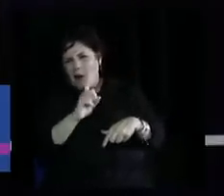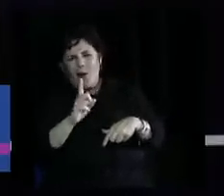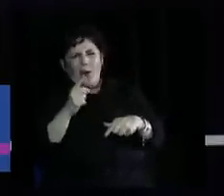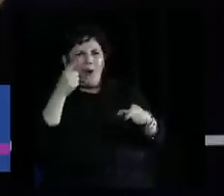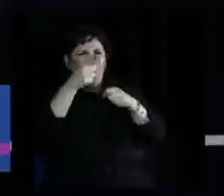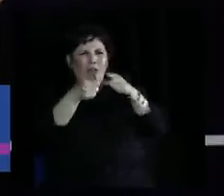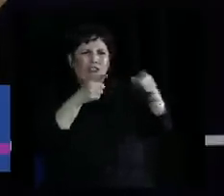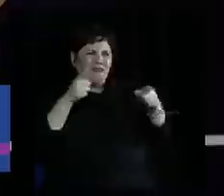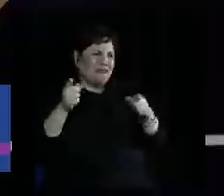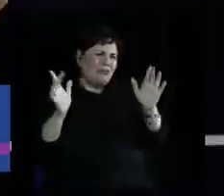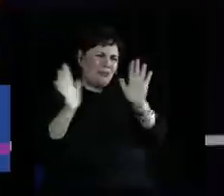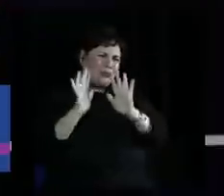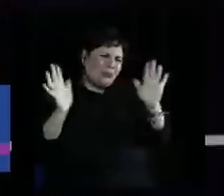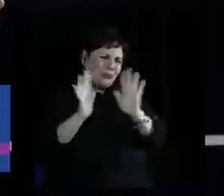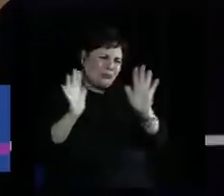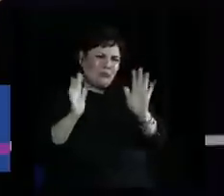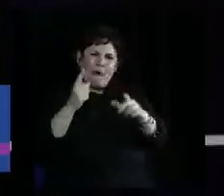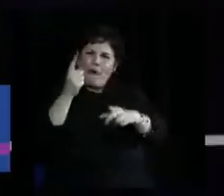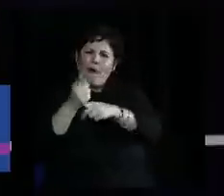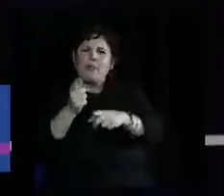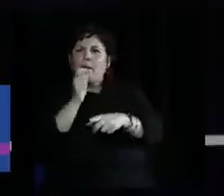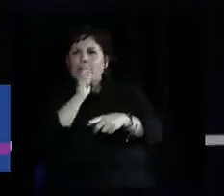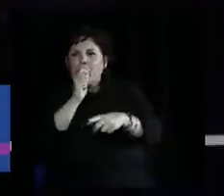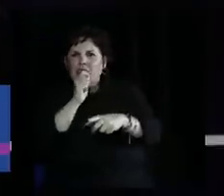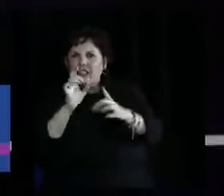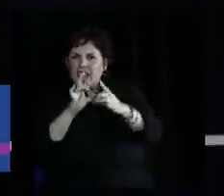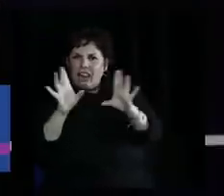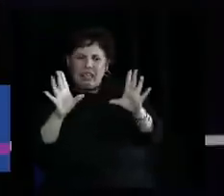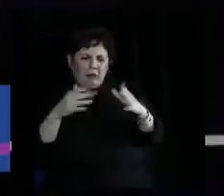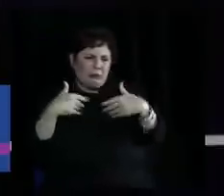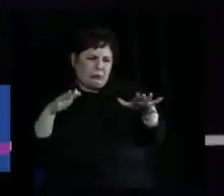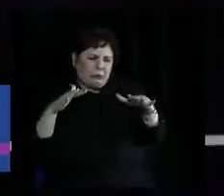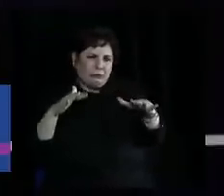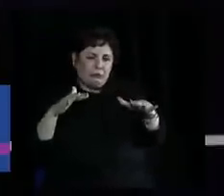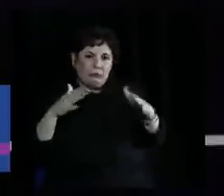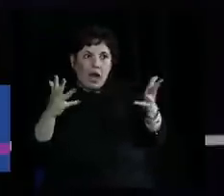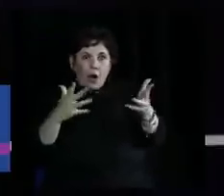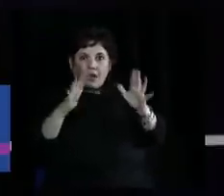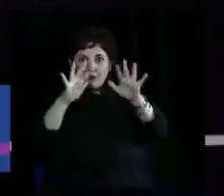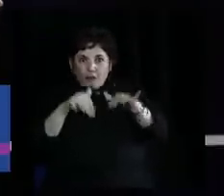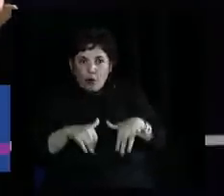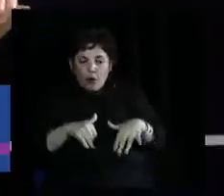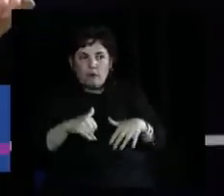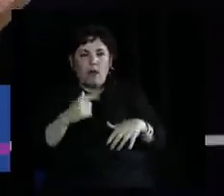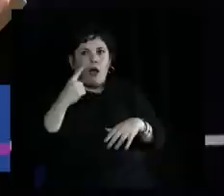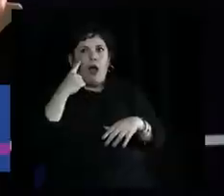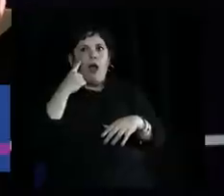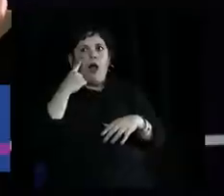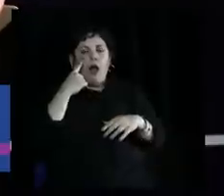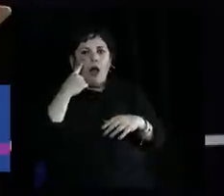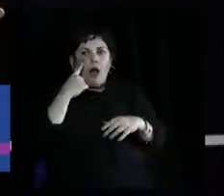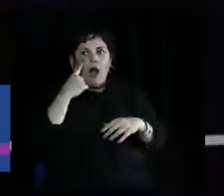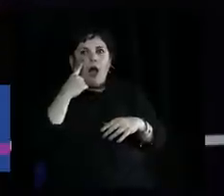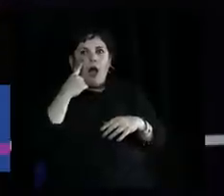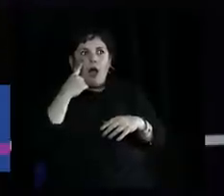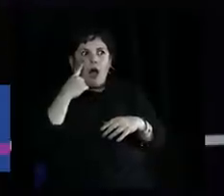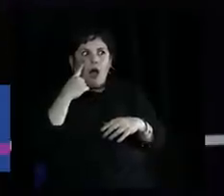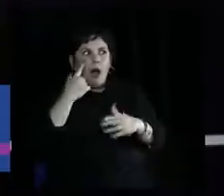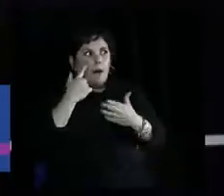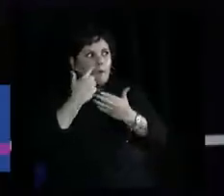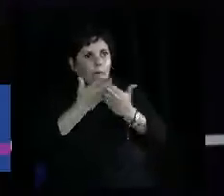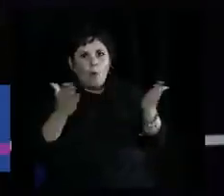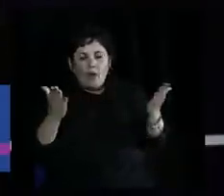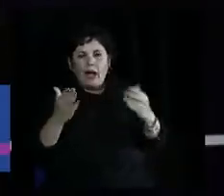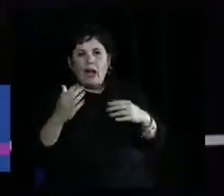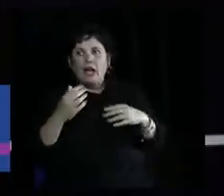sucedieran cosas relativas con los ataques al periodismo y a los periodistas. Pero bueno, este informe sirve, este monitoreo, para mostrar que realmente,